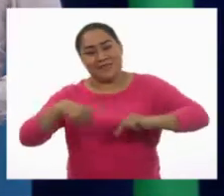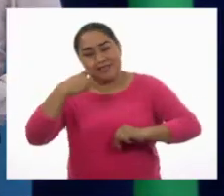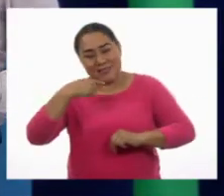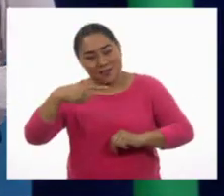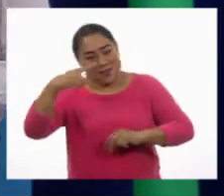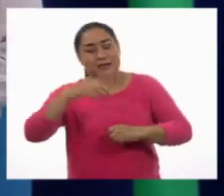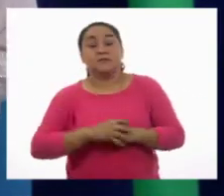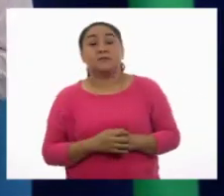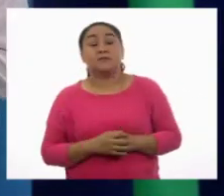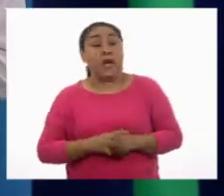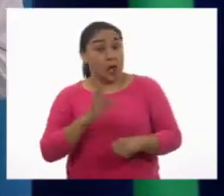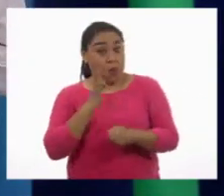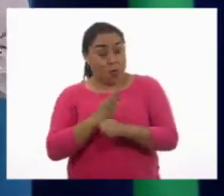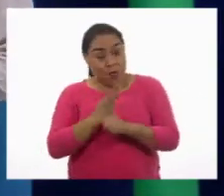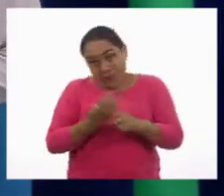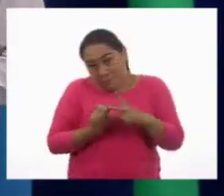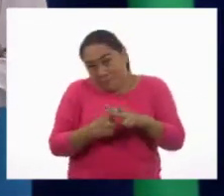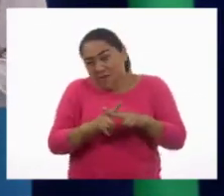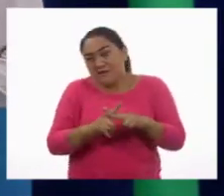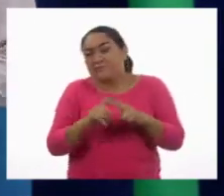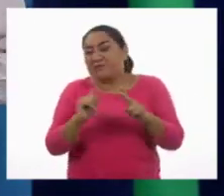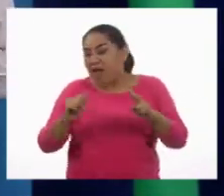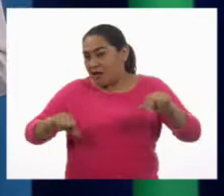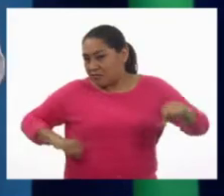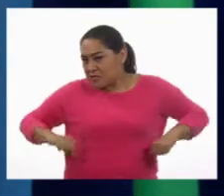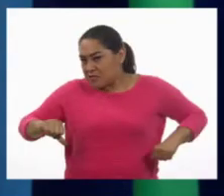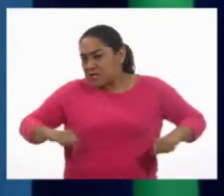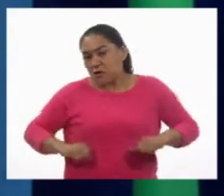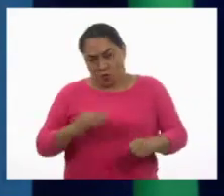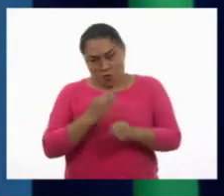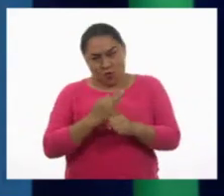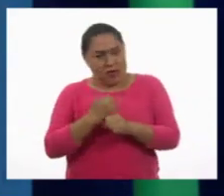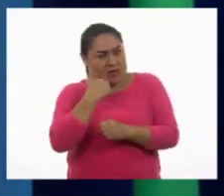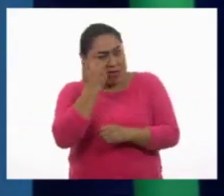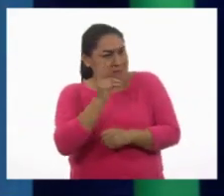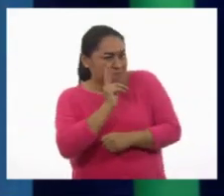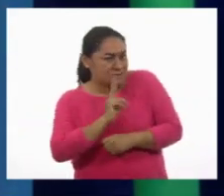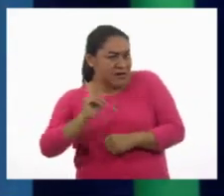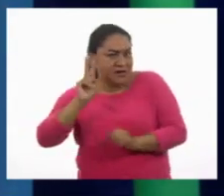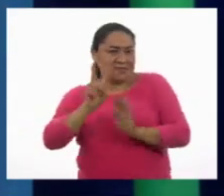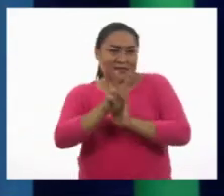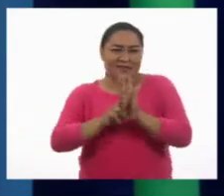Para dar inicio a las actividades de este día, los invito a ver el siguiente video.